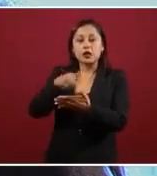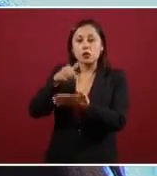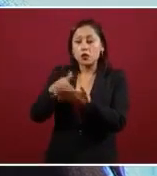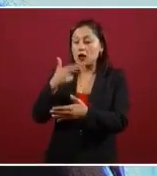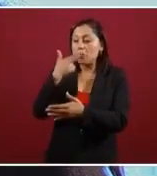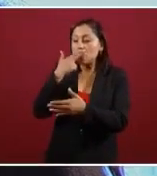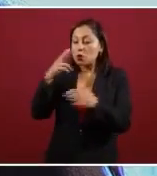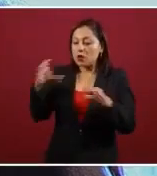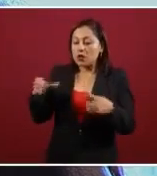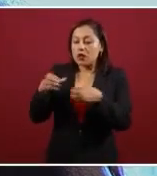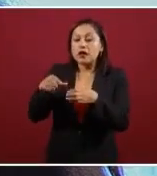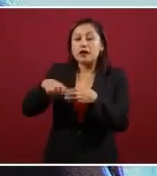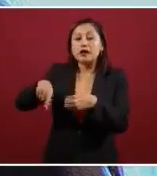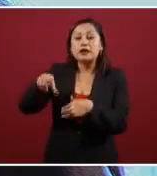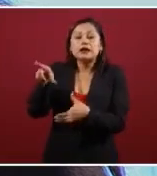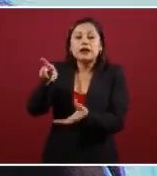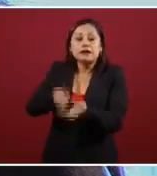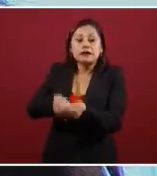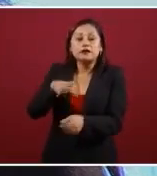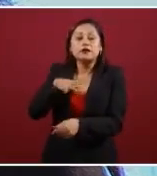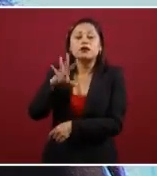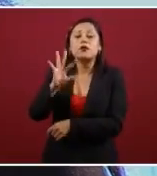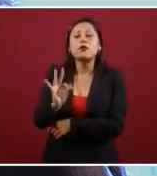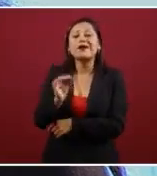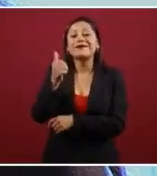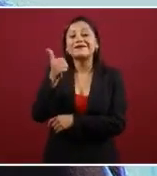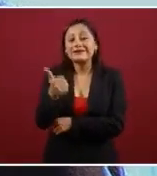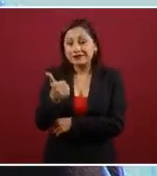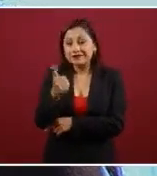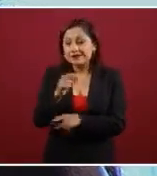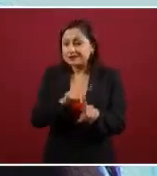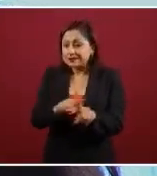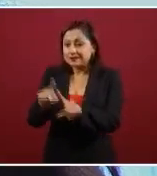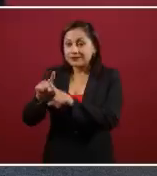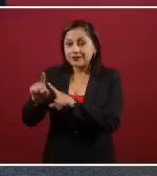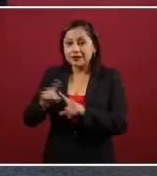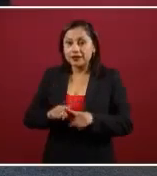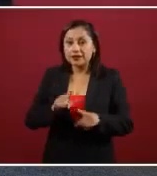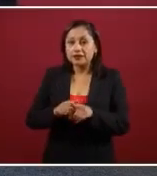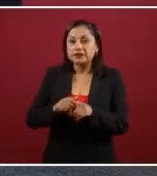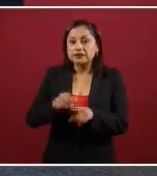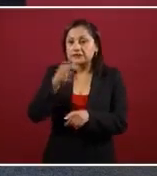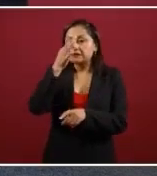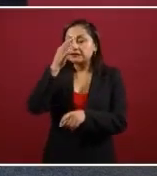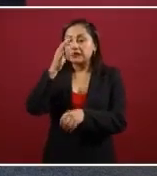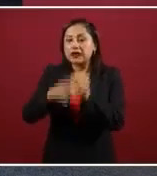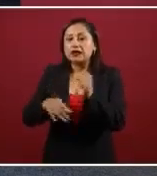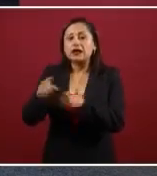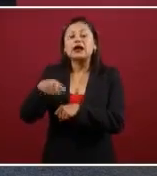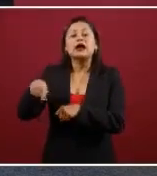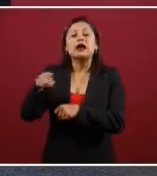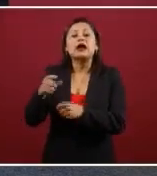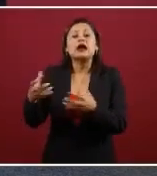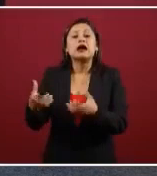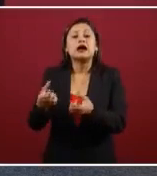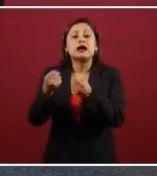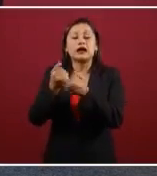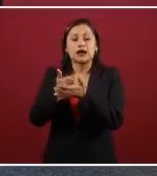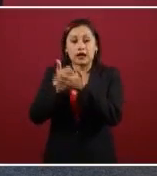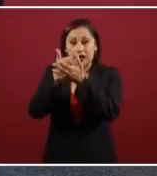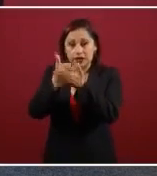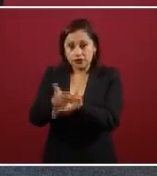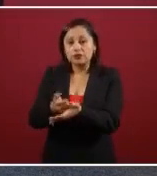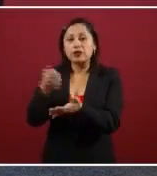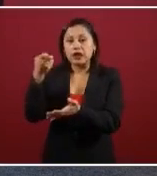46 plantas endémicas en árboles. No solo en México, es alguna aportación que le hace México al